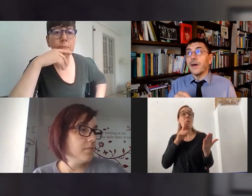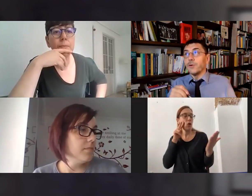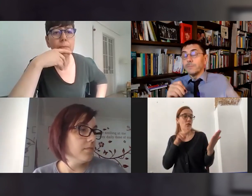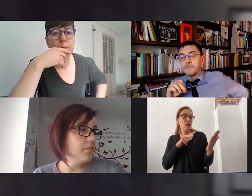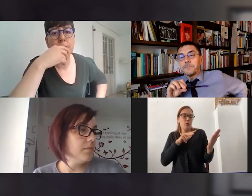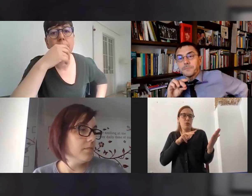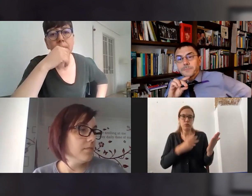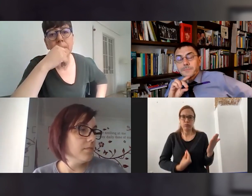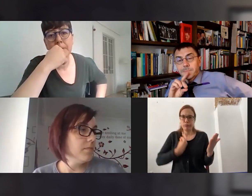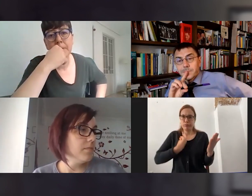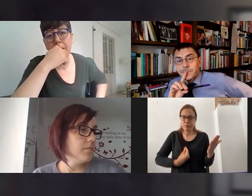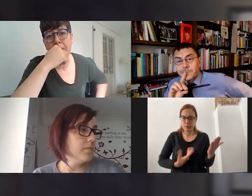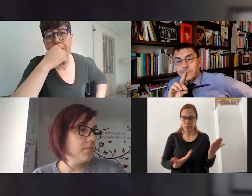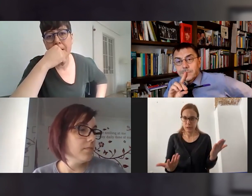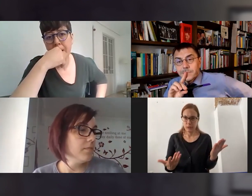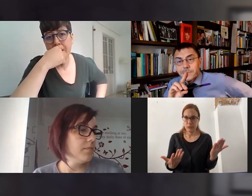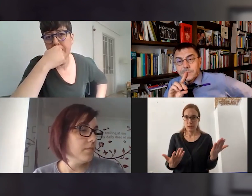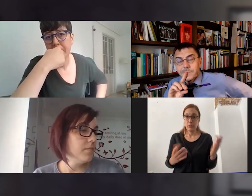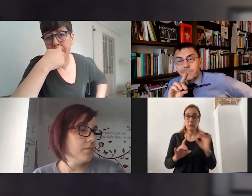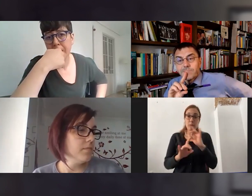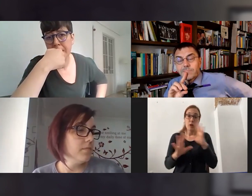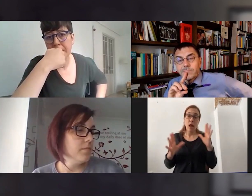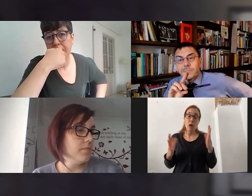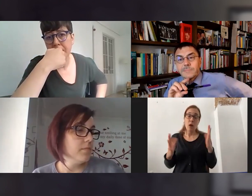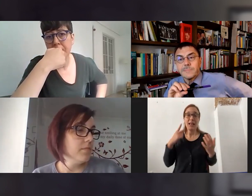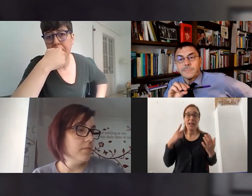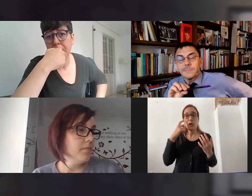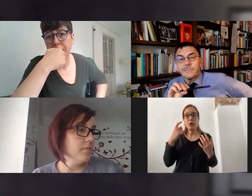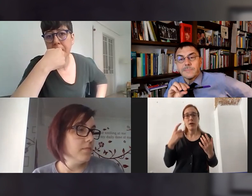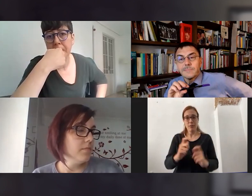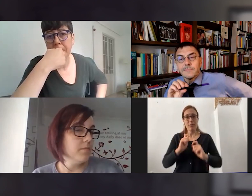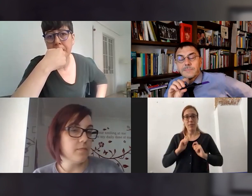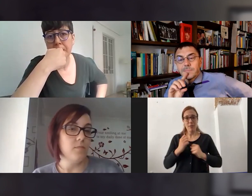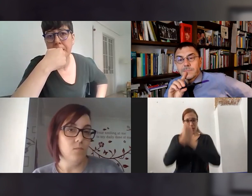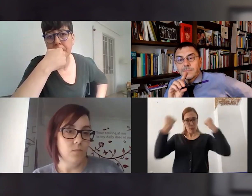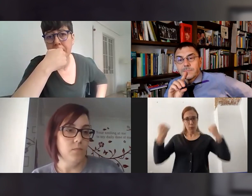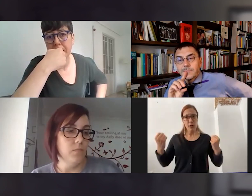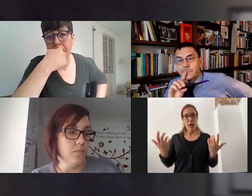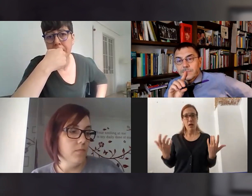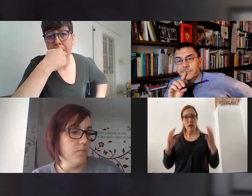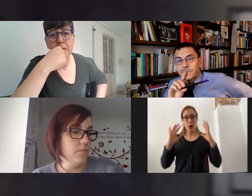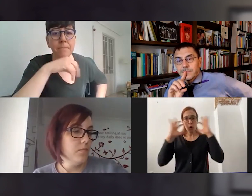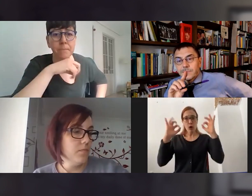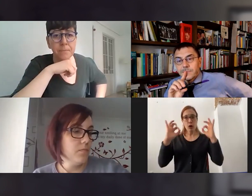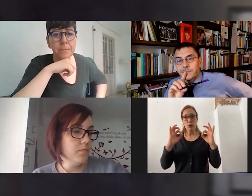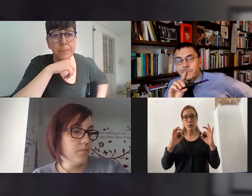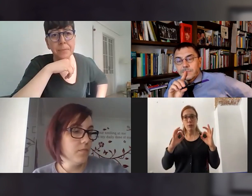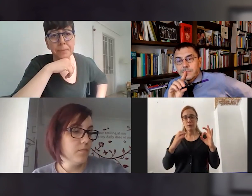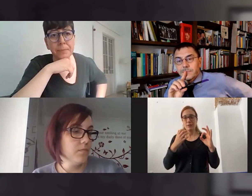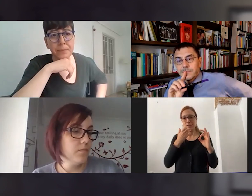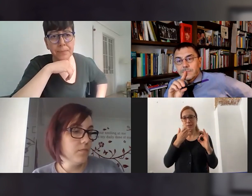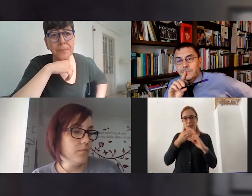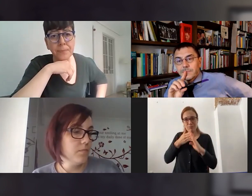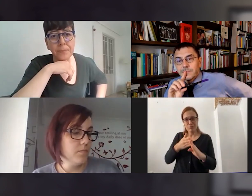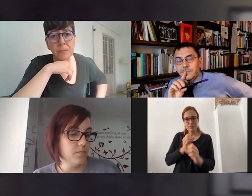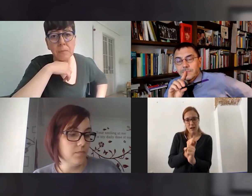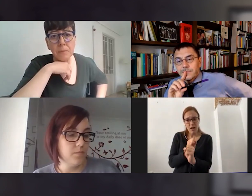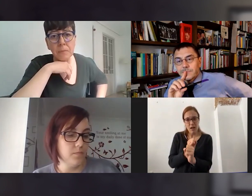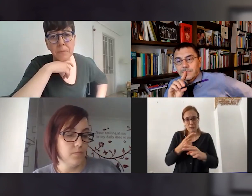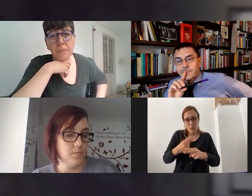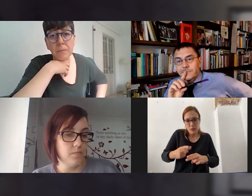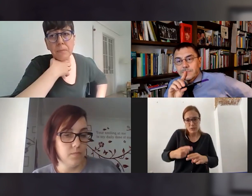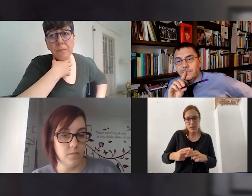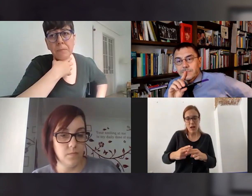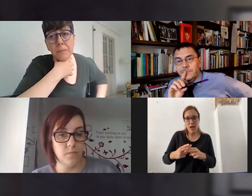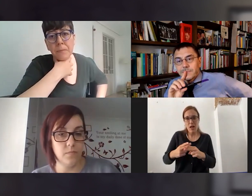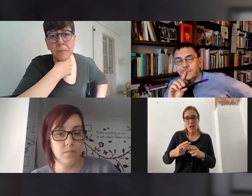final. Pero creo que nos tiene que dar más fuerza, ¿no? Es lógico. Cuando haces política, cuando te he hablado durante toda la